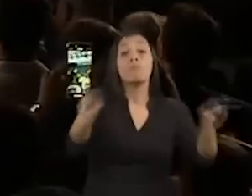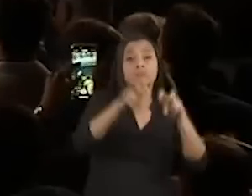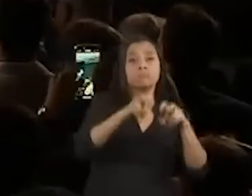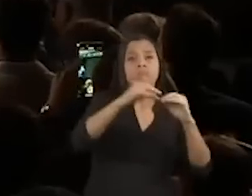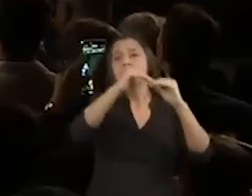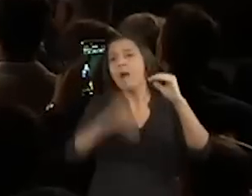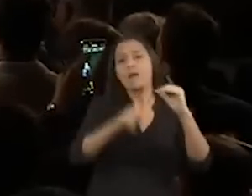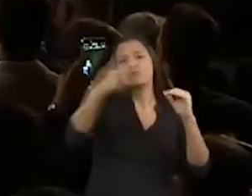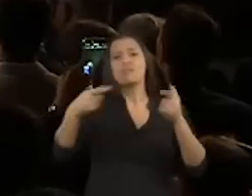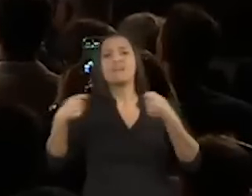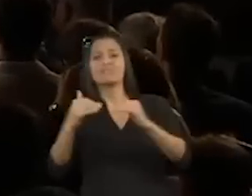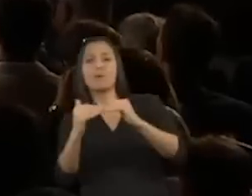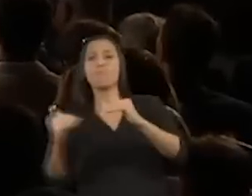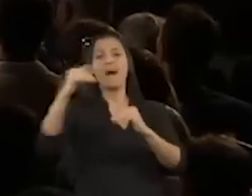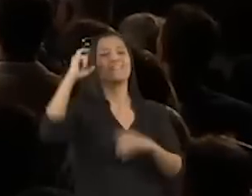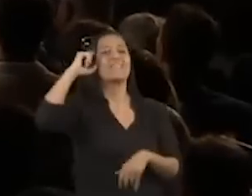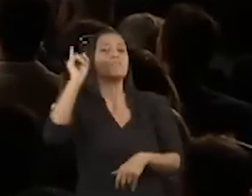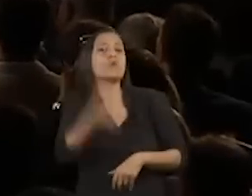puntos del PBI,